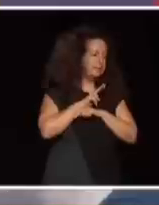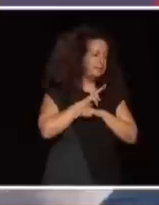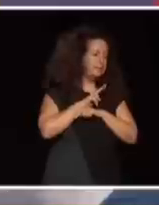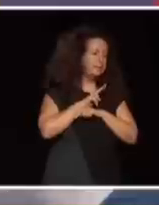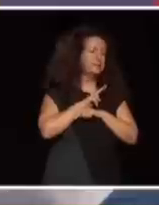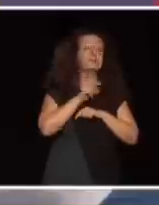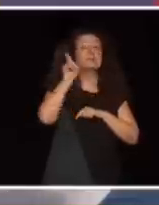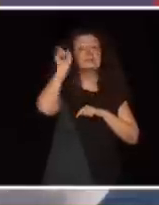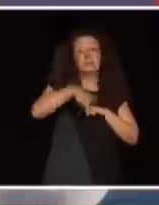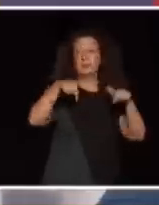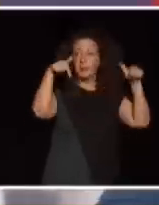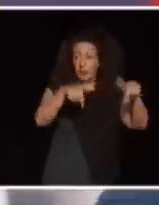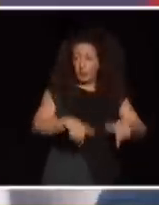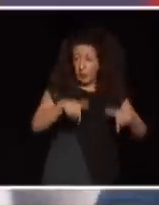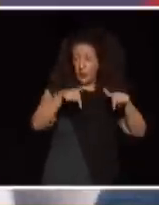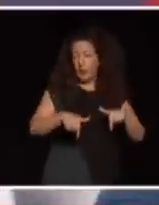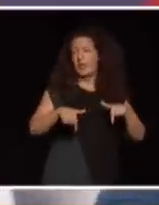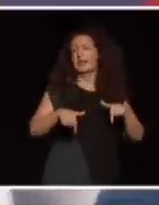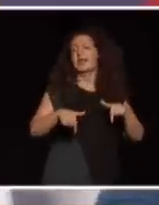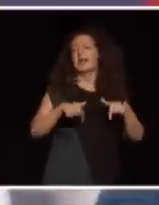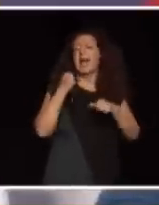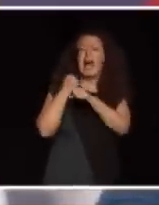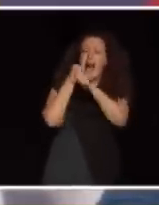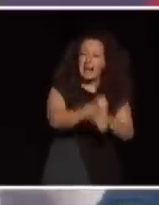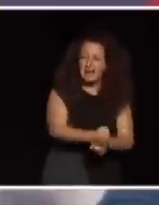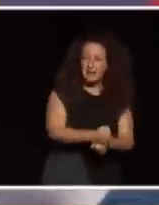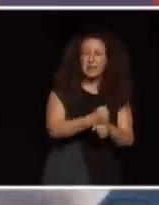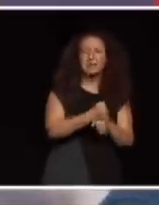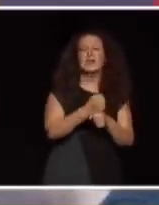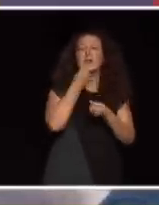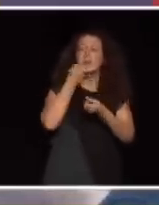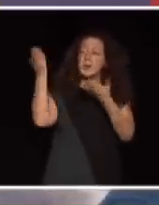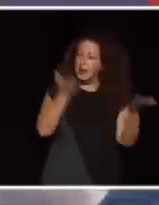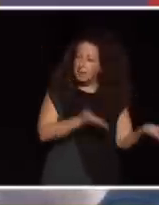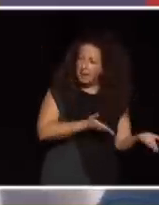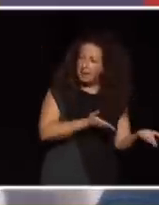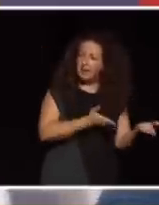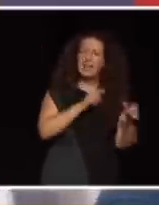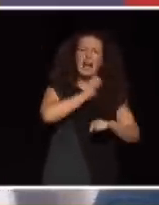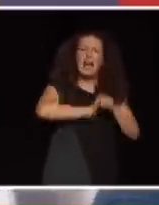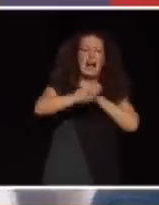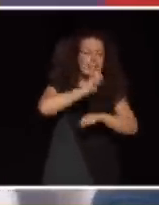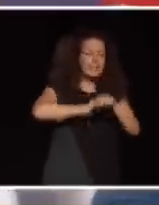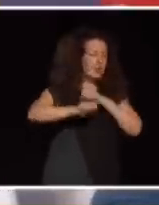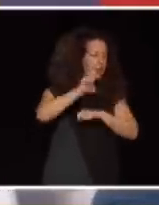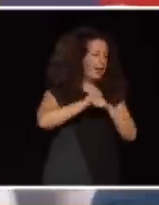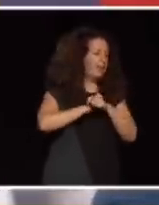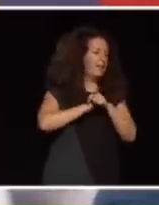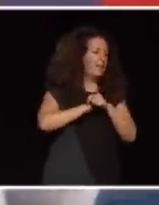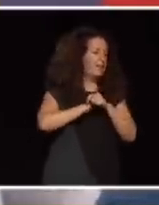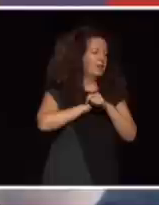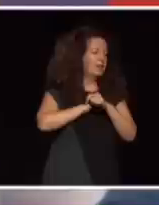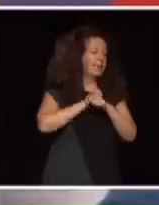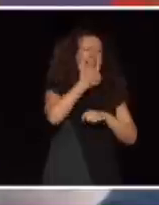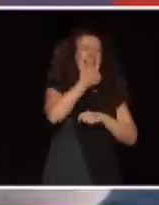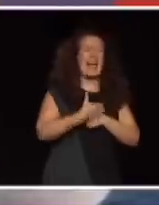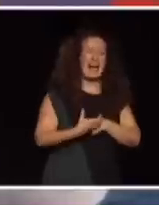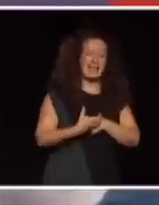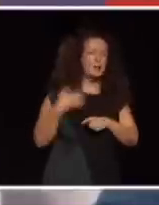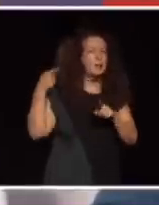supuesto, hoy, en el aniversario de Mahsa Amini, bienvenidas, compañeras de la Asociación Iraní de Proderechos